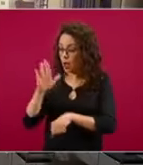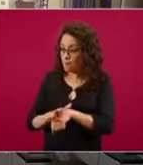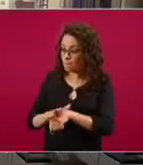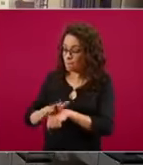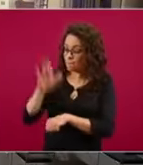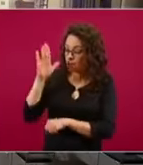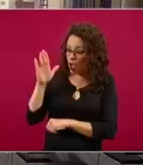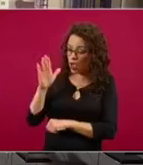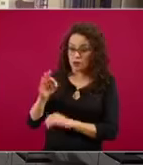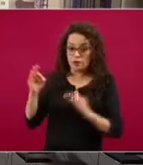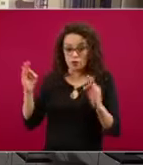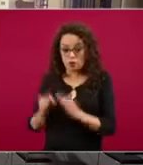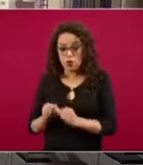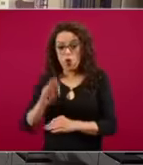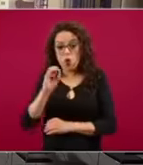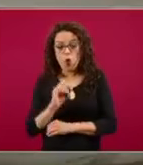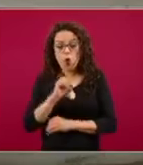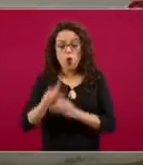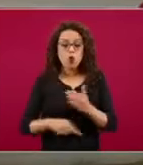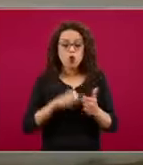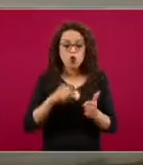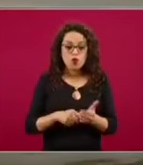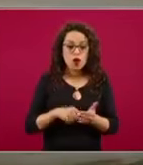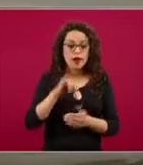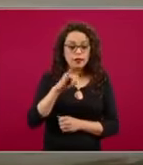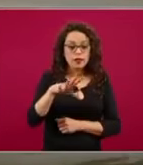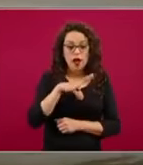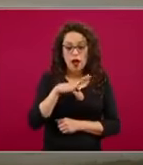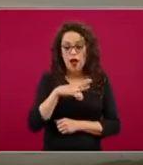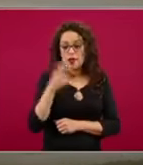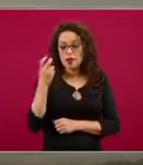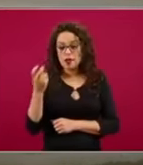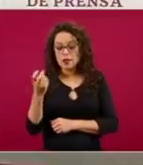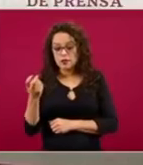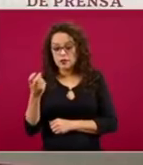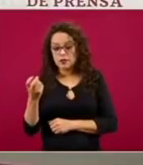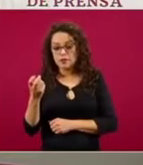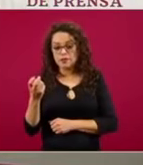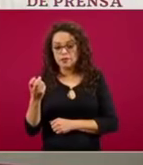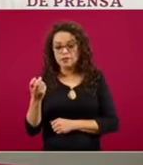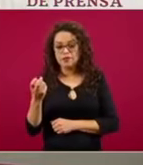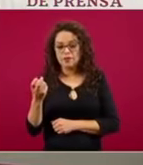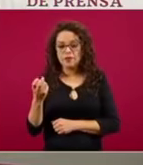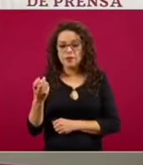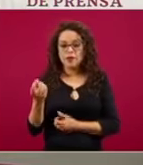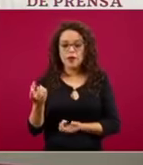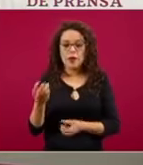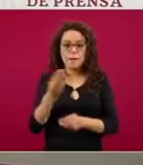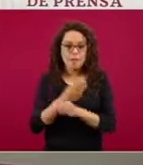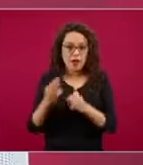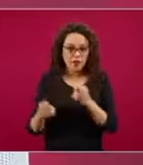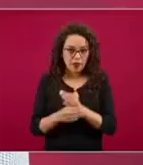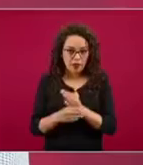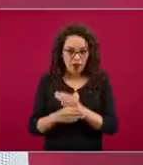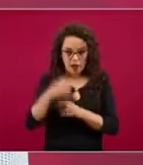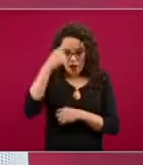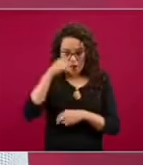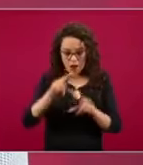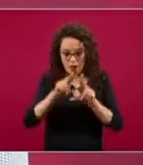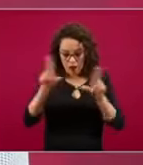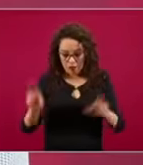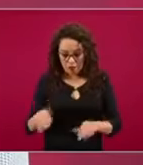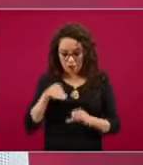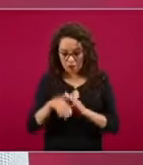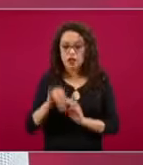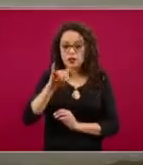implementación o en los lugares o áreas donde sí se dispongan de este tipo de, equipamiento, pudieran sí entonces